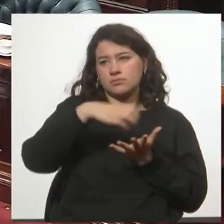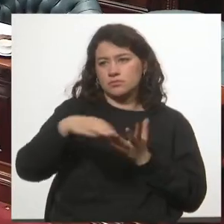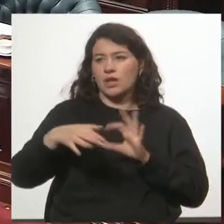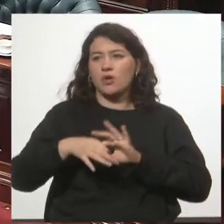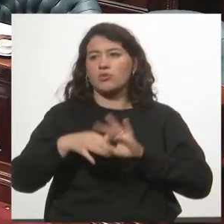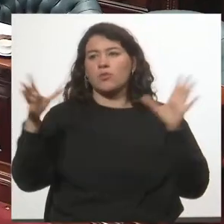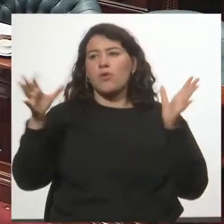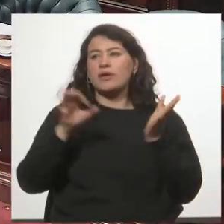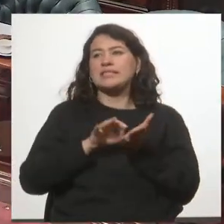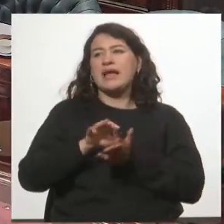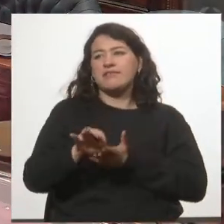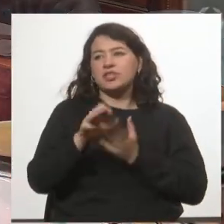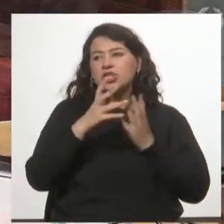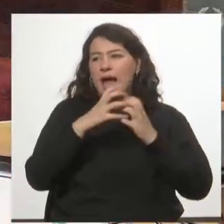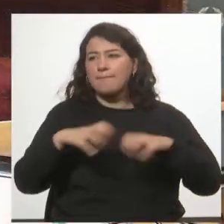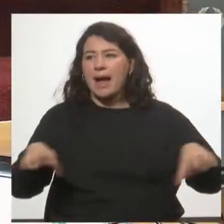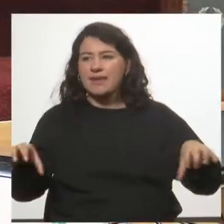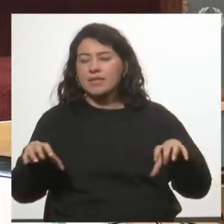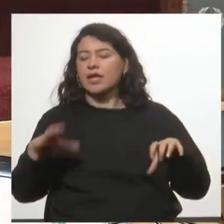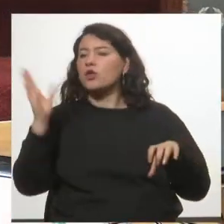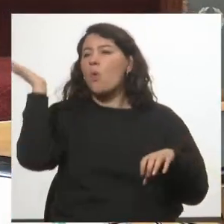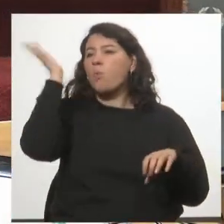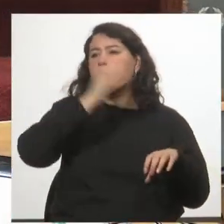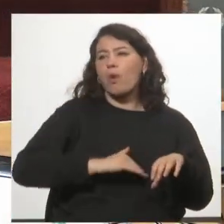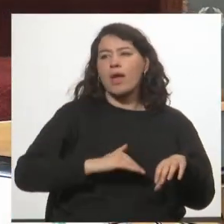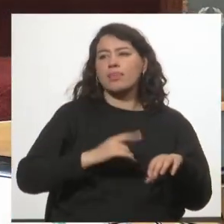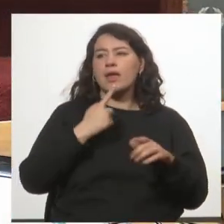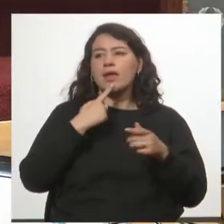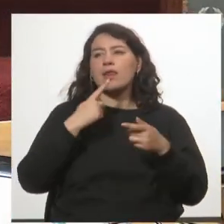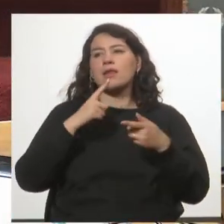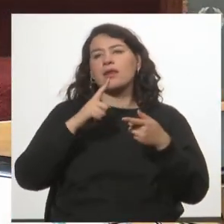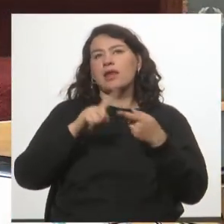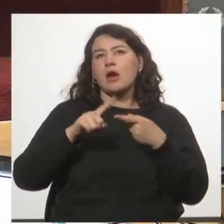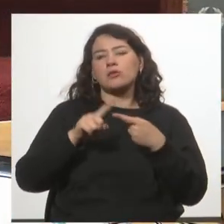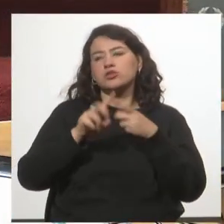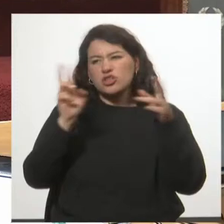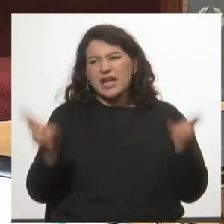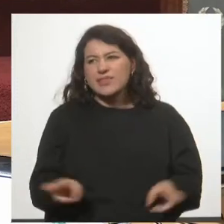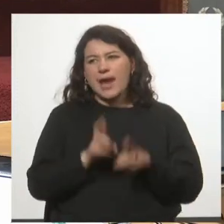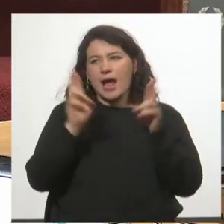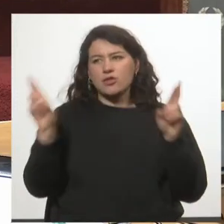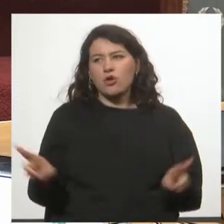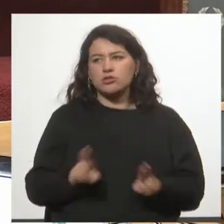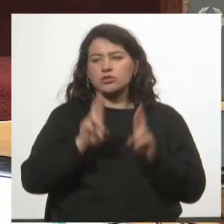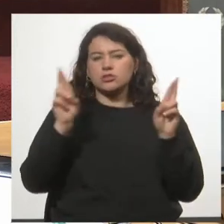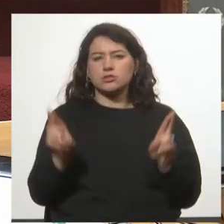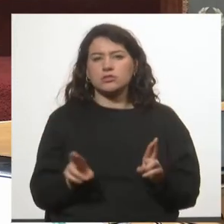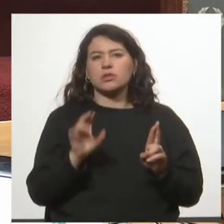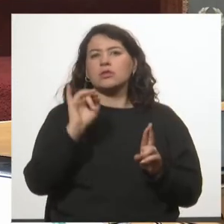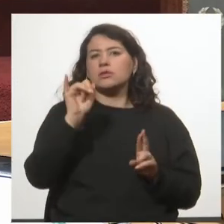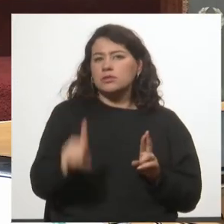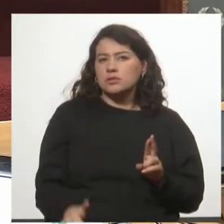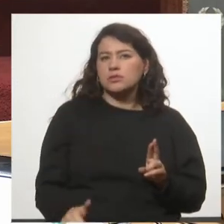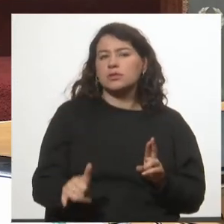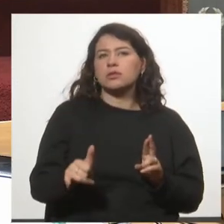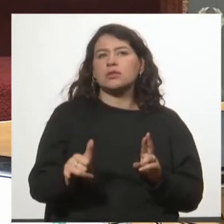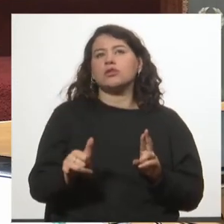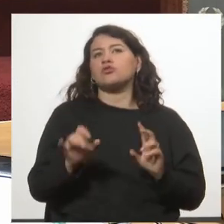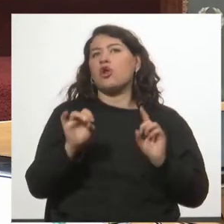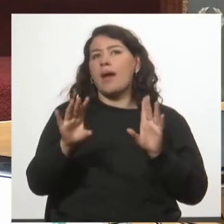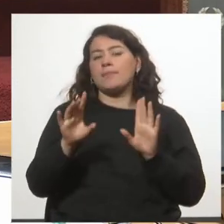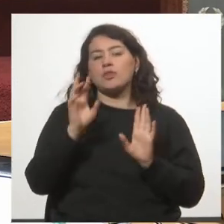descentralizados no podrán realizar negocios extraños al giro que perspectiva mente le asigna a las leyes